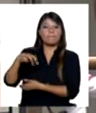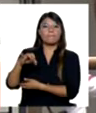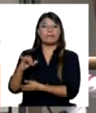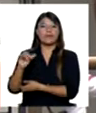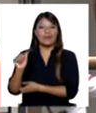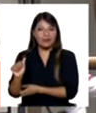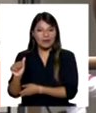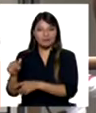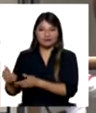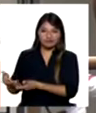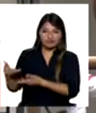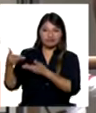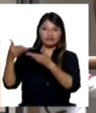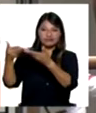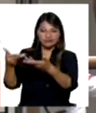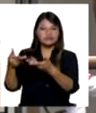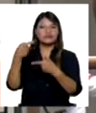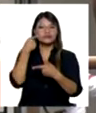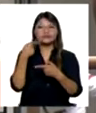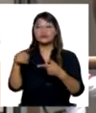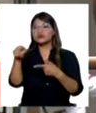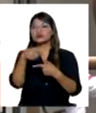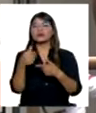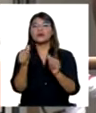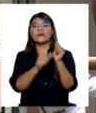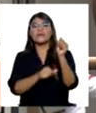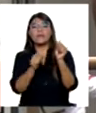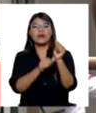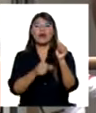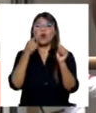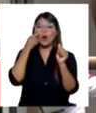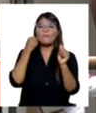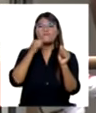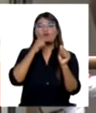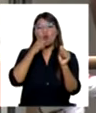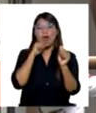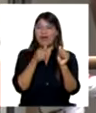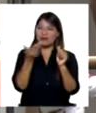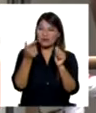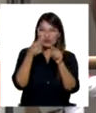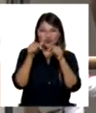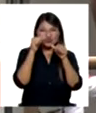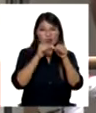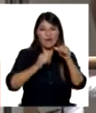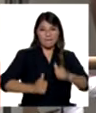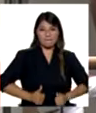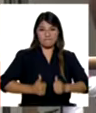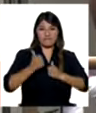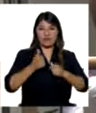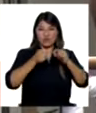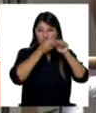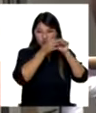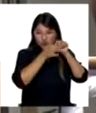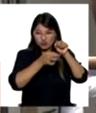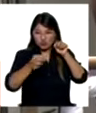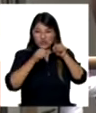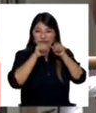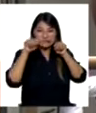al Estado a aquellas hermanas y hermanos que ven tan lejano y tan distante los